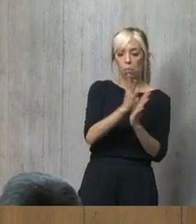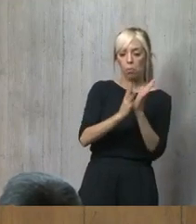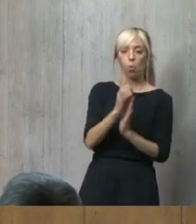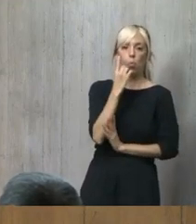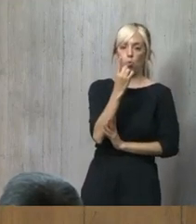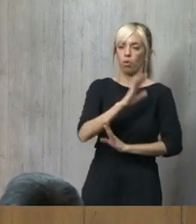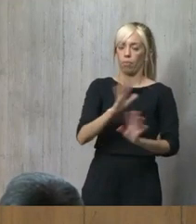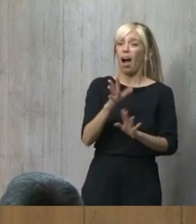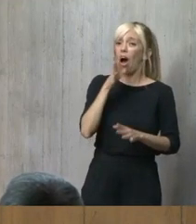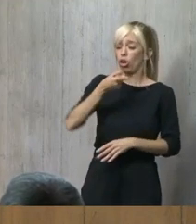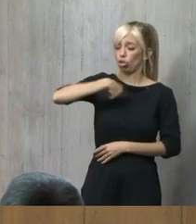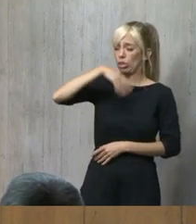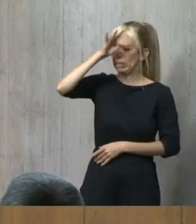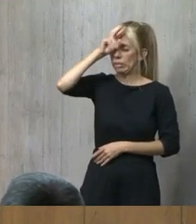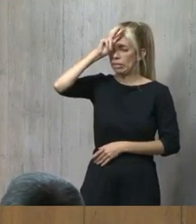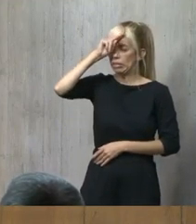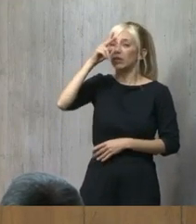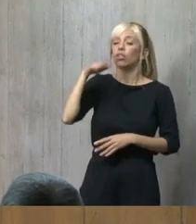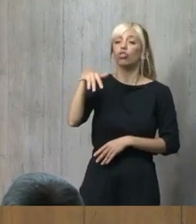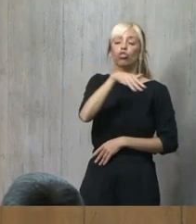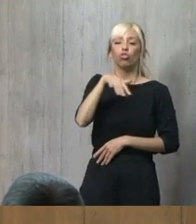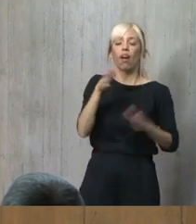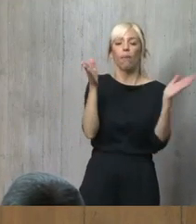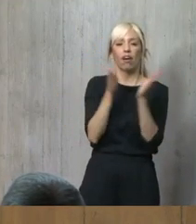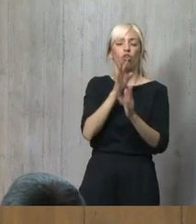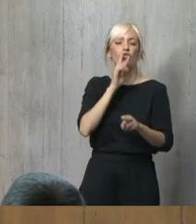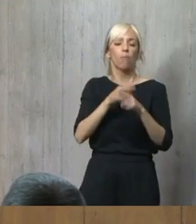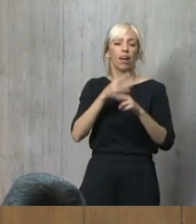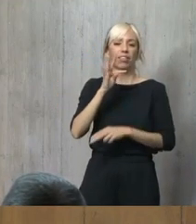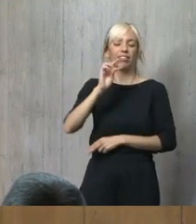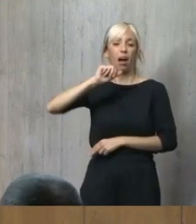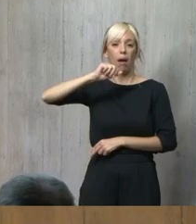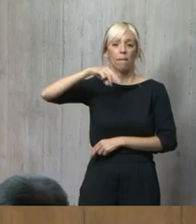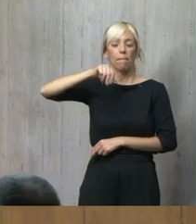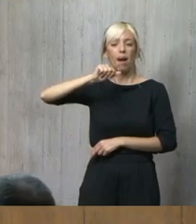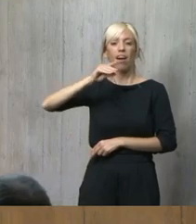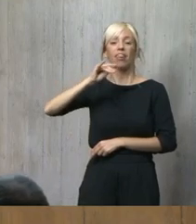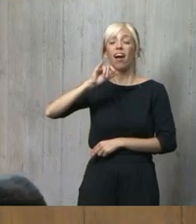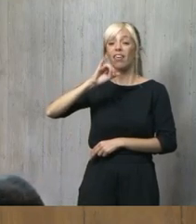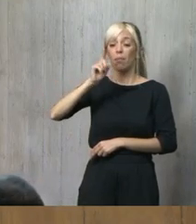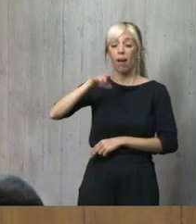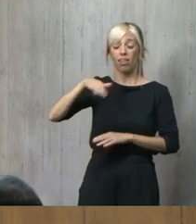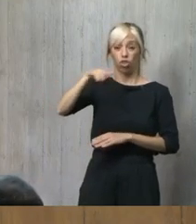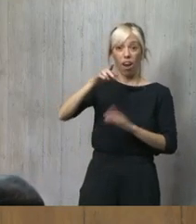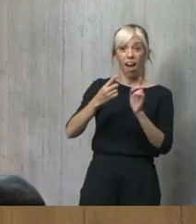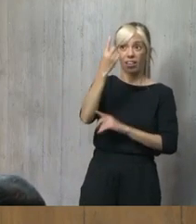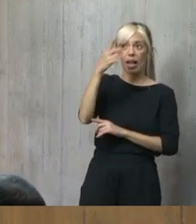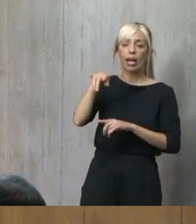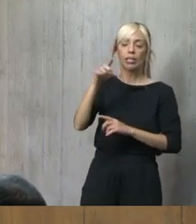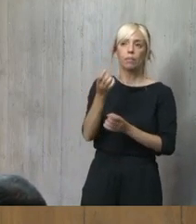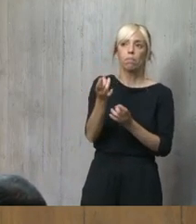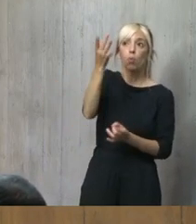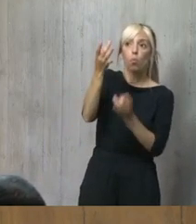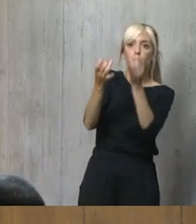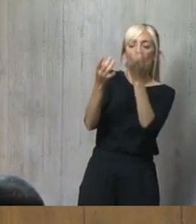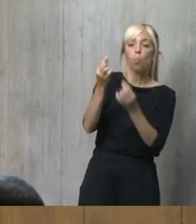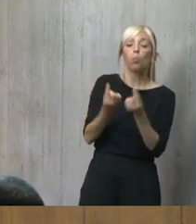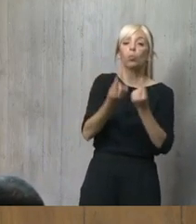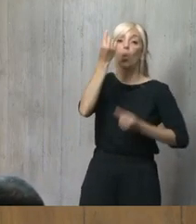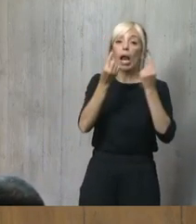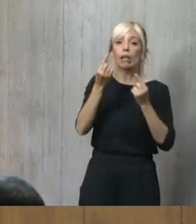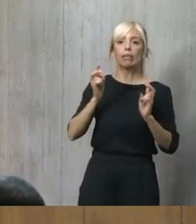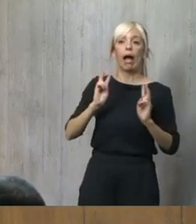preocupando puntualmente son esta zona del barranco de Tamadaya y la parte alta que han saltado reproducciones puntuales y activas. ¿Qué